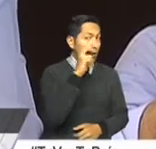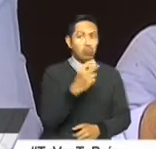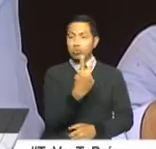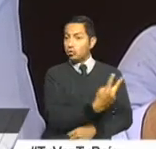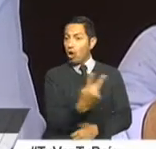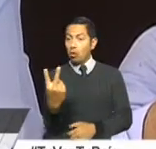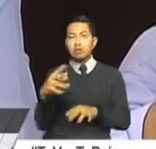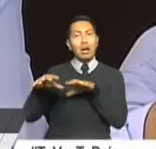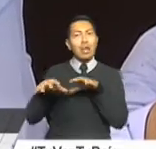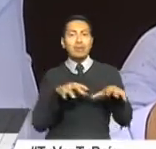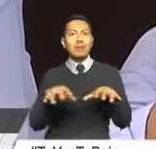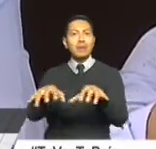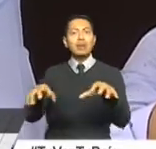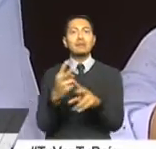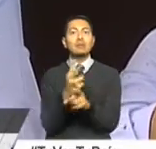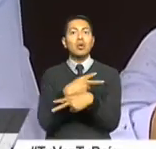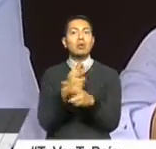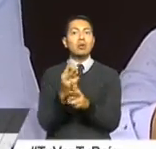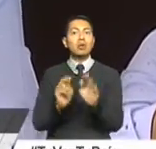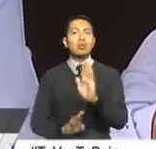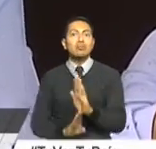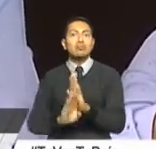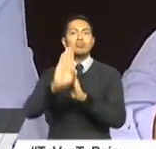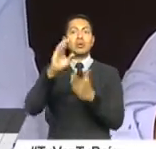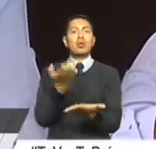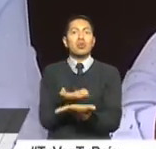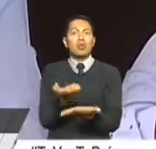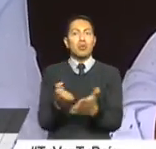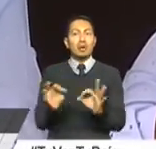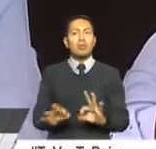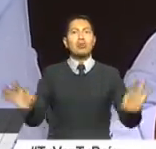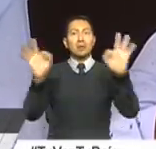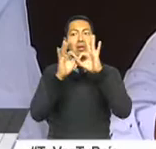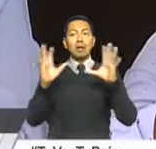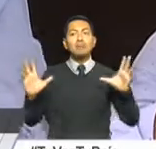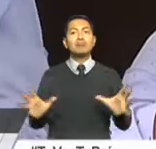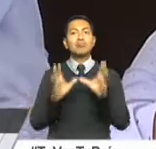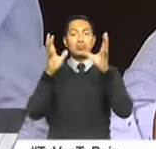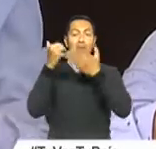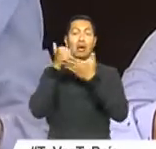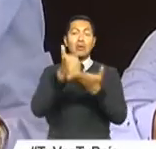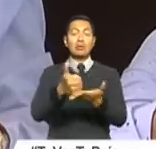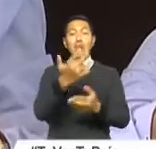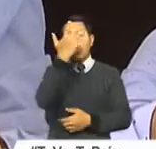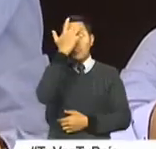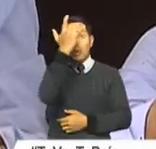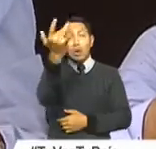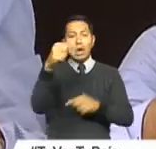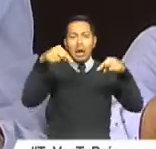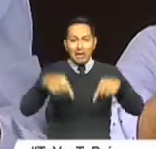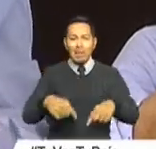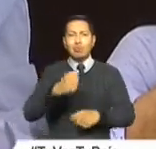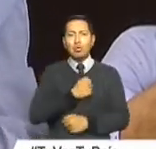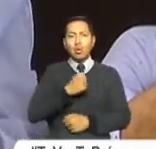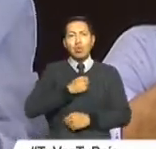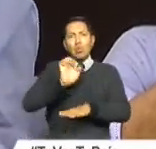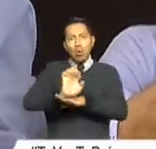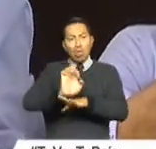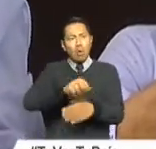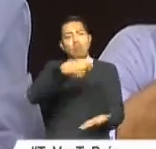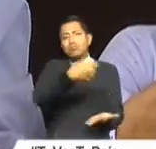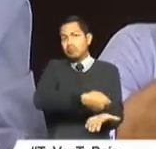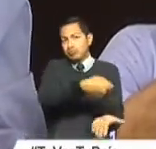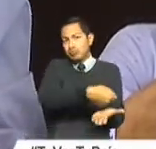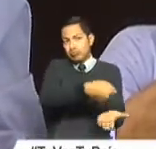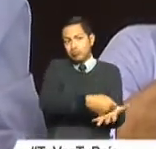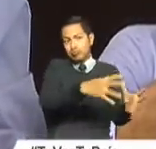son las dos actividades productivas que más dinamizan la economía. ¿Por qué? Porque consumen productos hechos